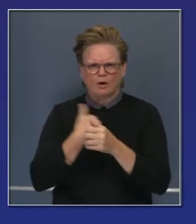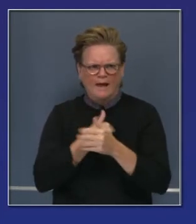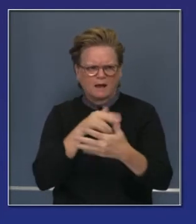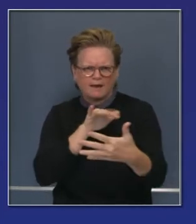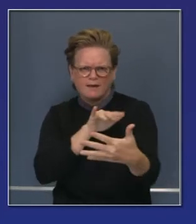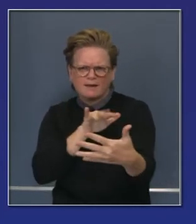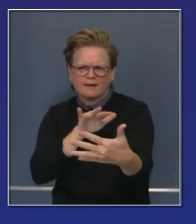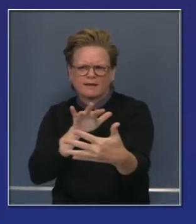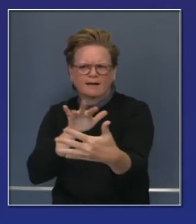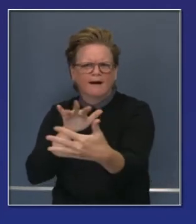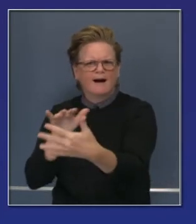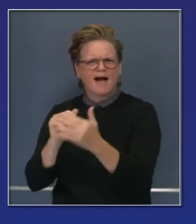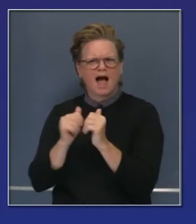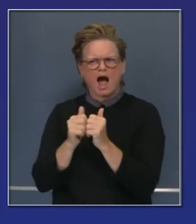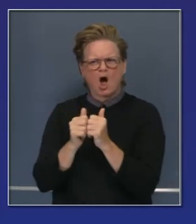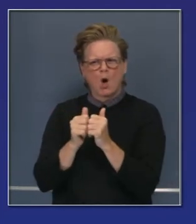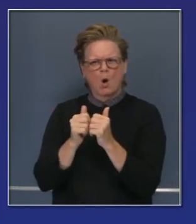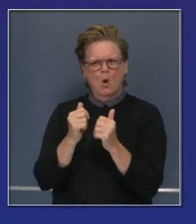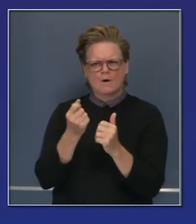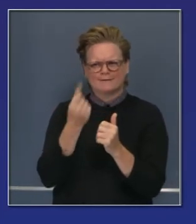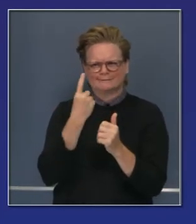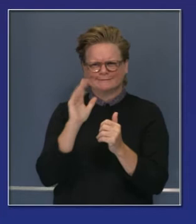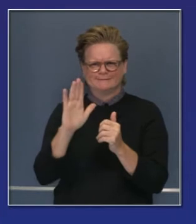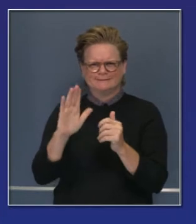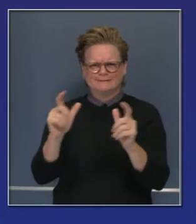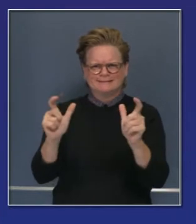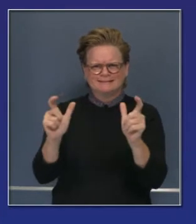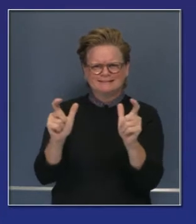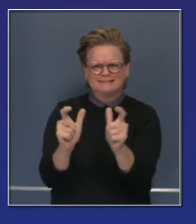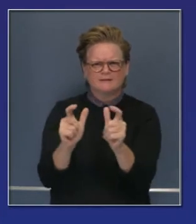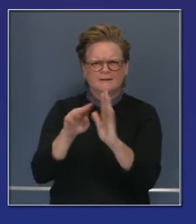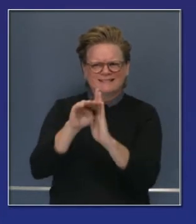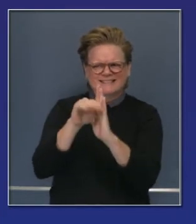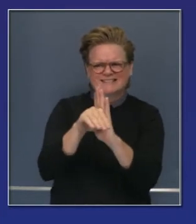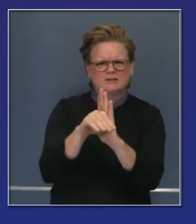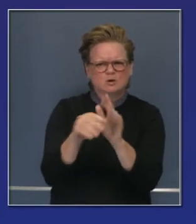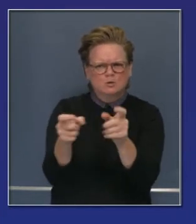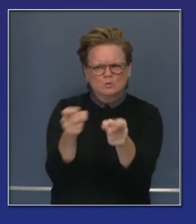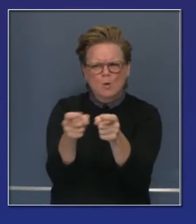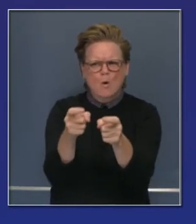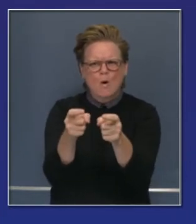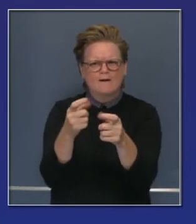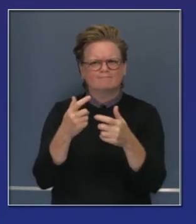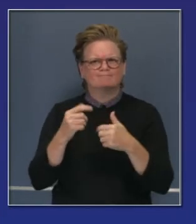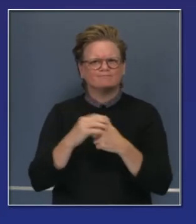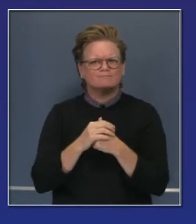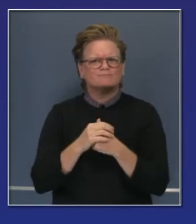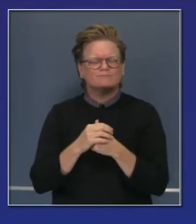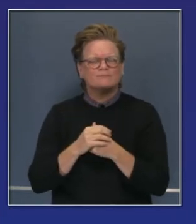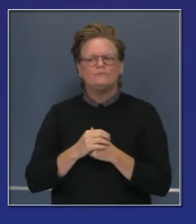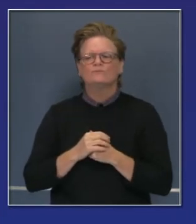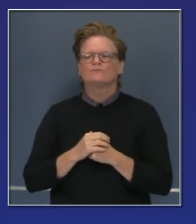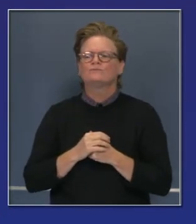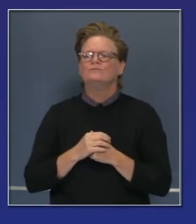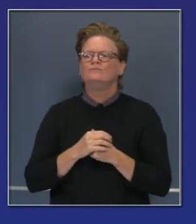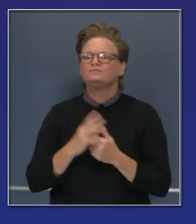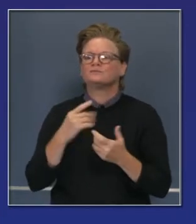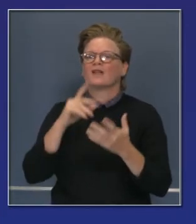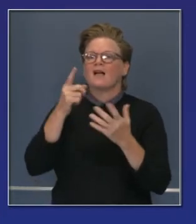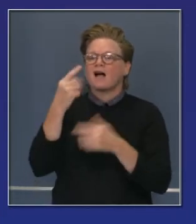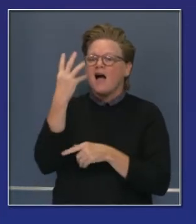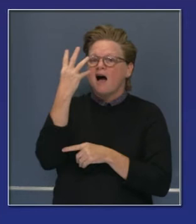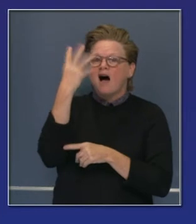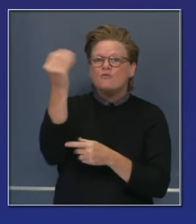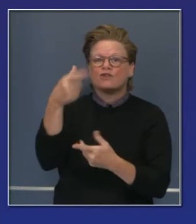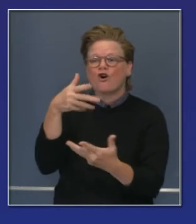Mucha concentración en mover actividades de interiores al aire libre. Ese es un